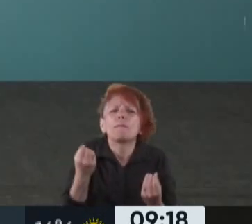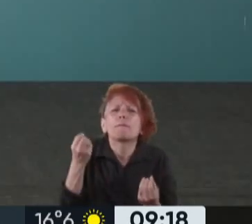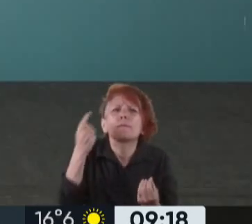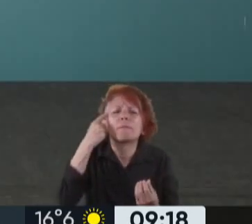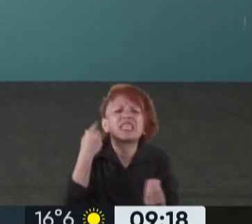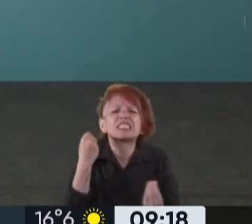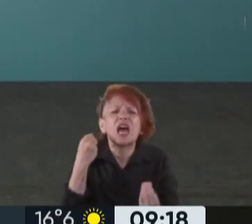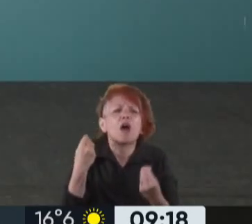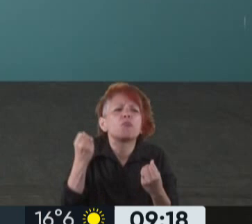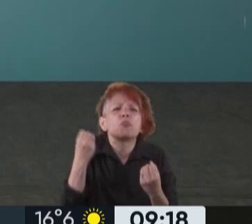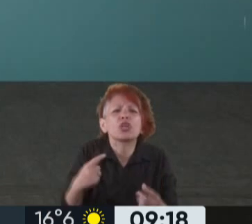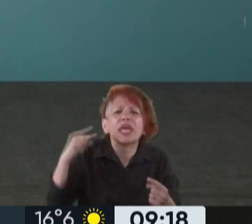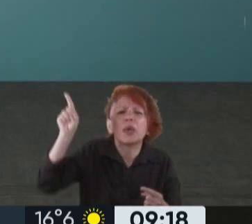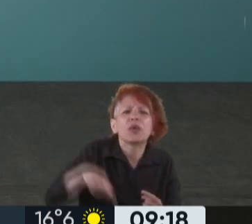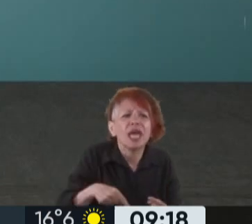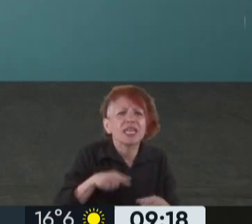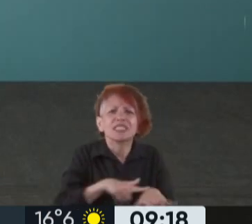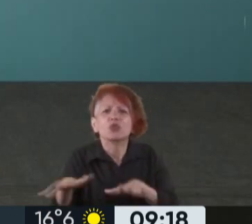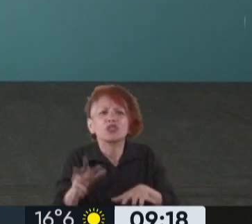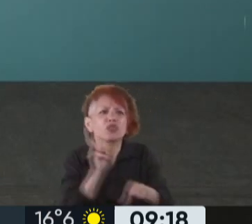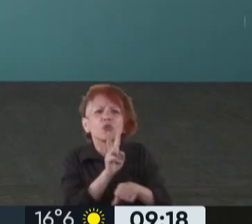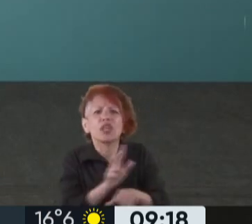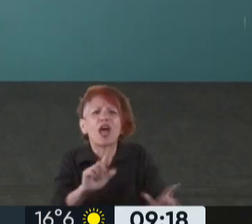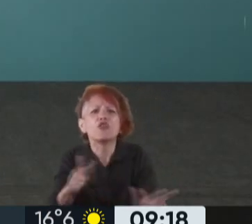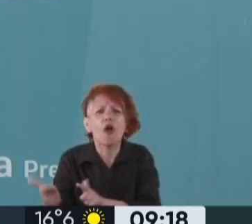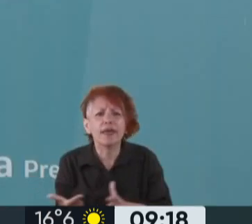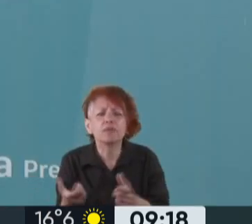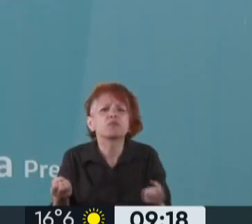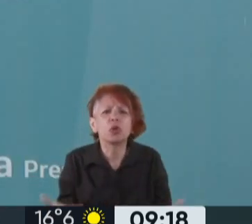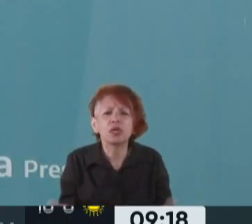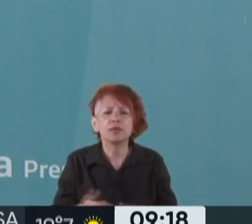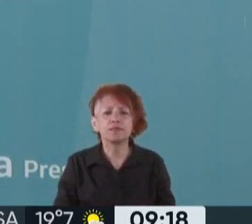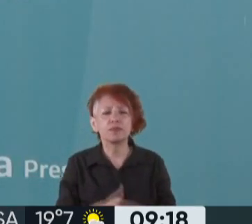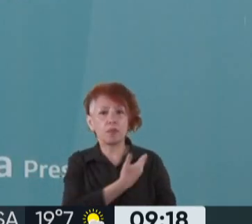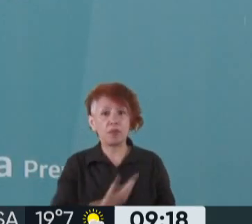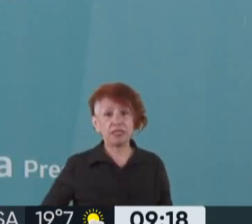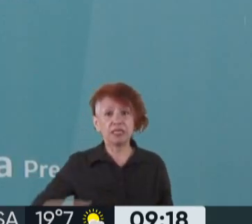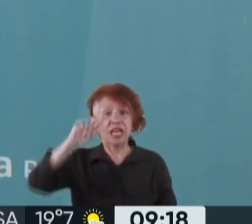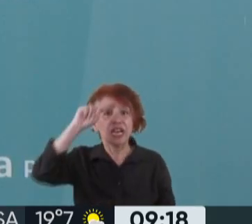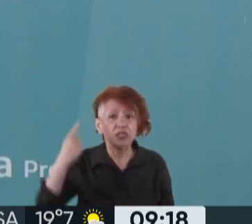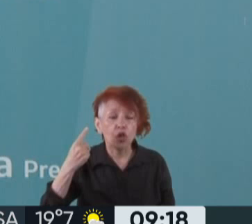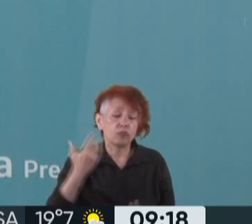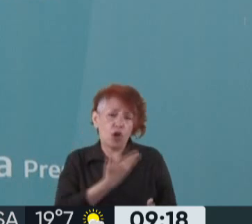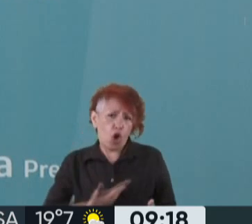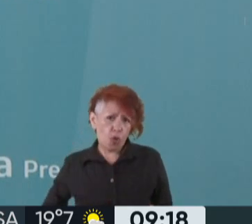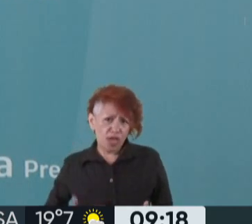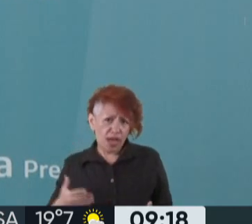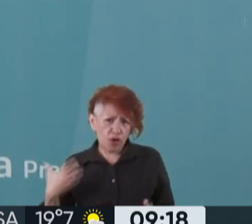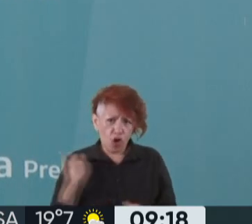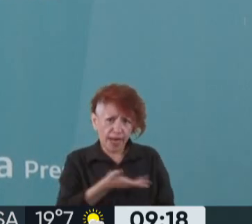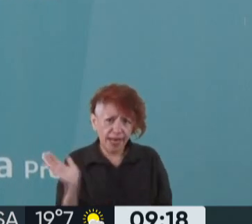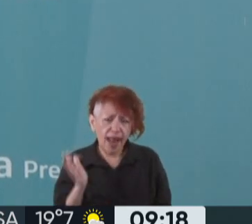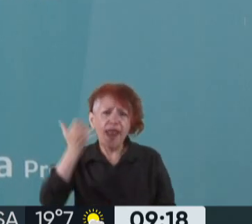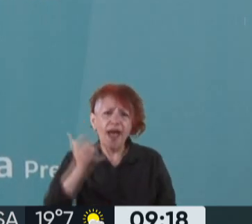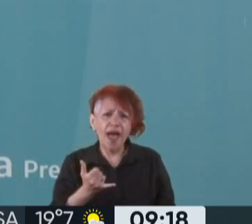se repiten y que se están potenciando en materia de inseguridad? El presidente de la Nación y el Gobierno tiene su política